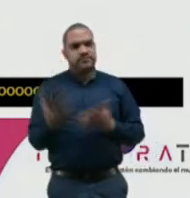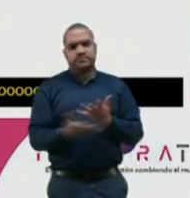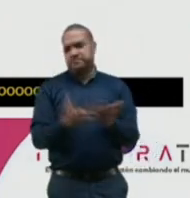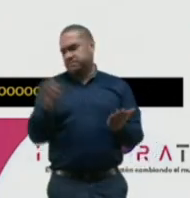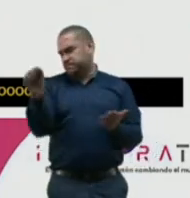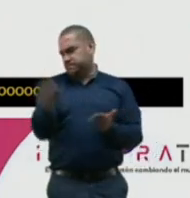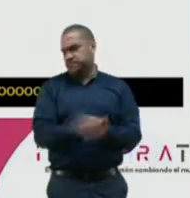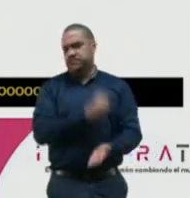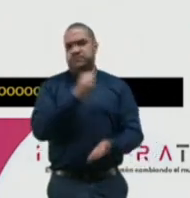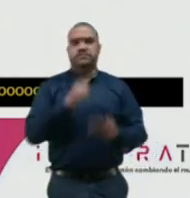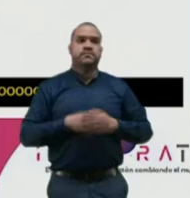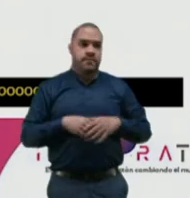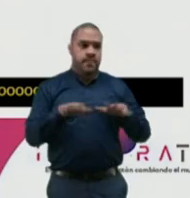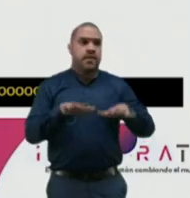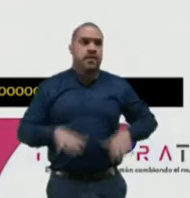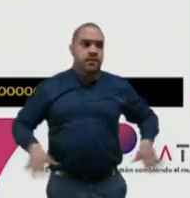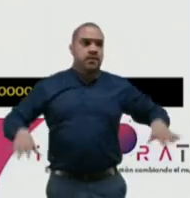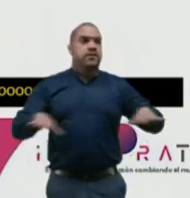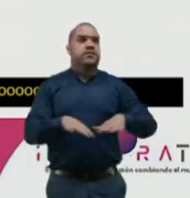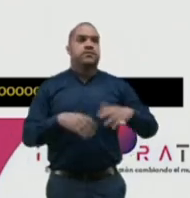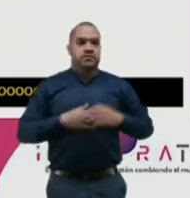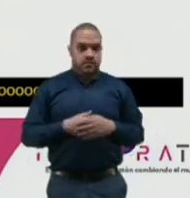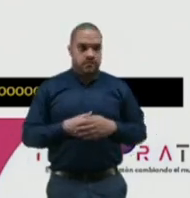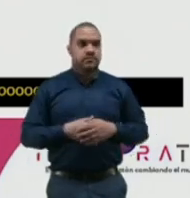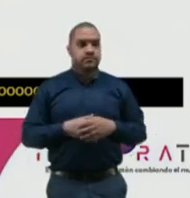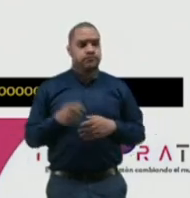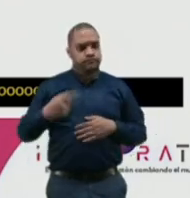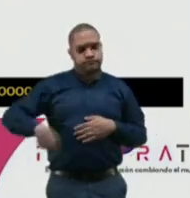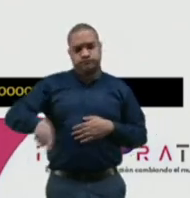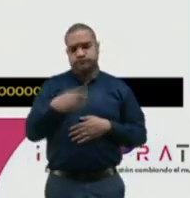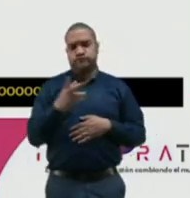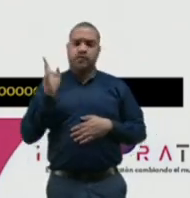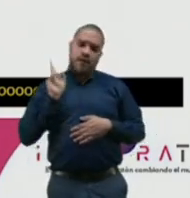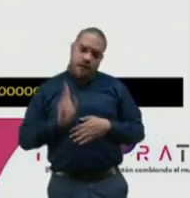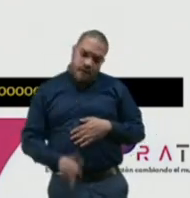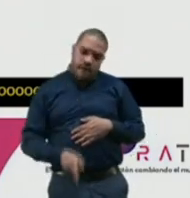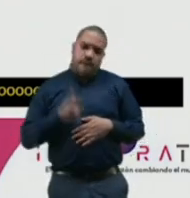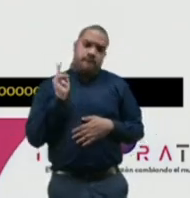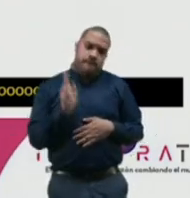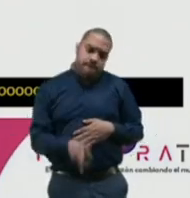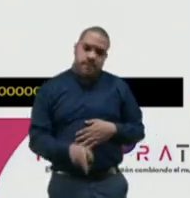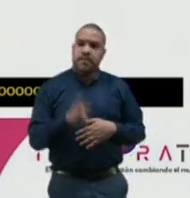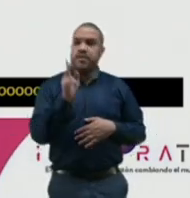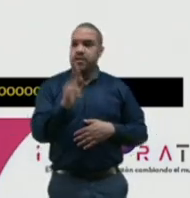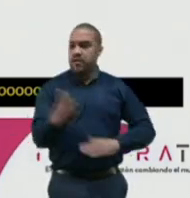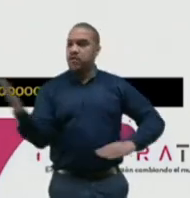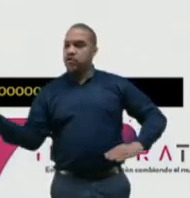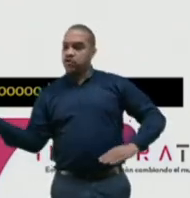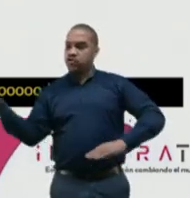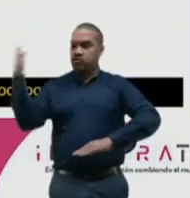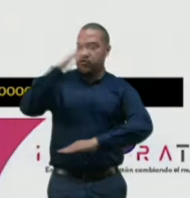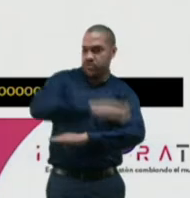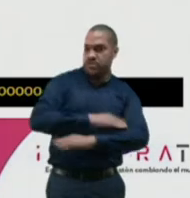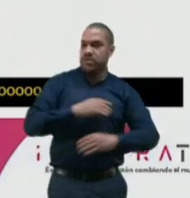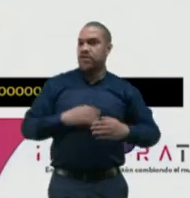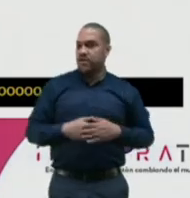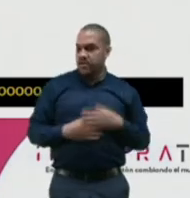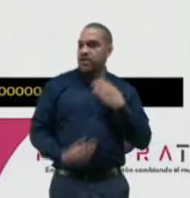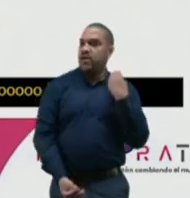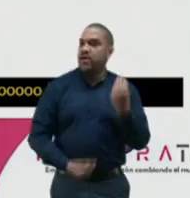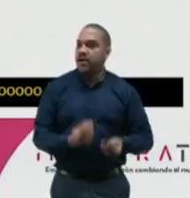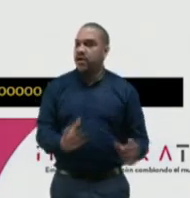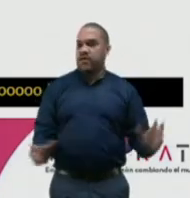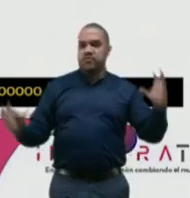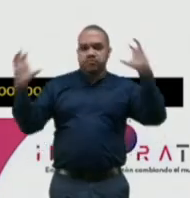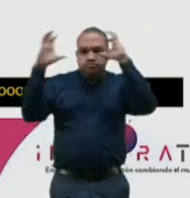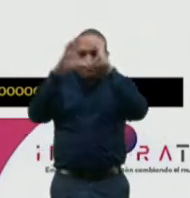alrededor de ustedes, nada más. Y ustedes caminan todo el día y están en el mismo, tienen lo mismo. Y por la noche se levantan